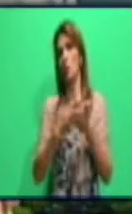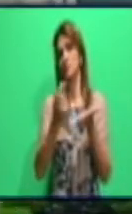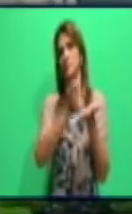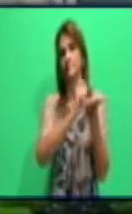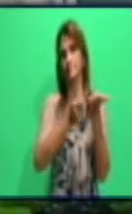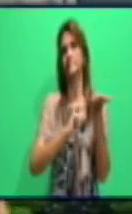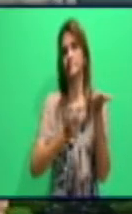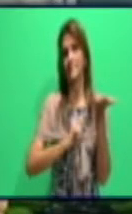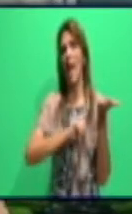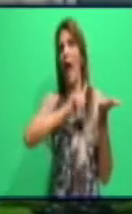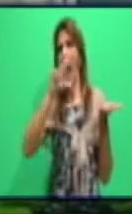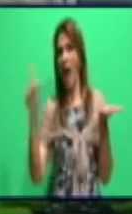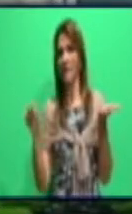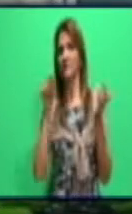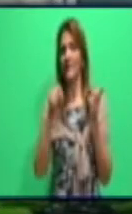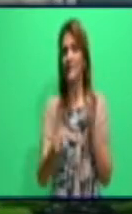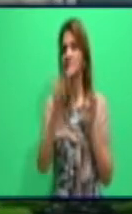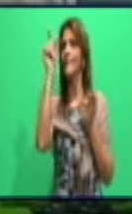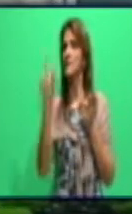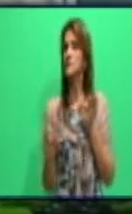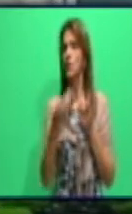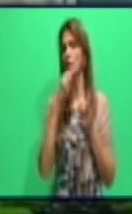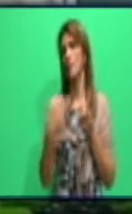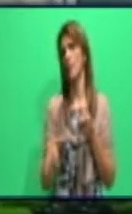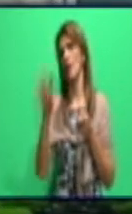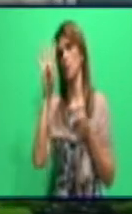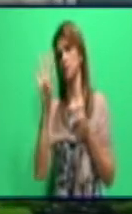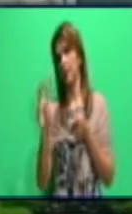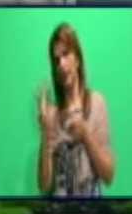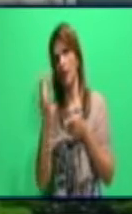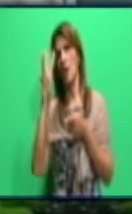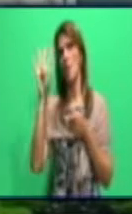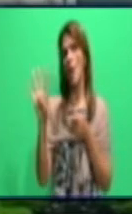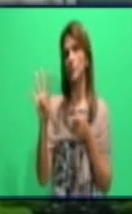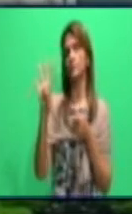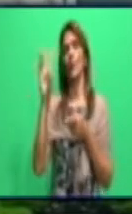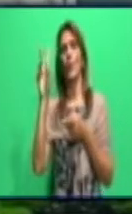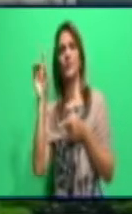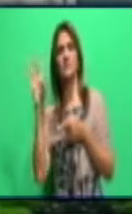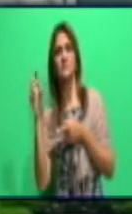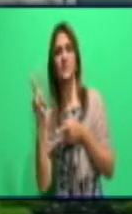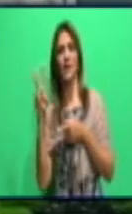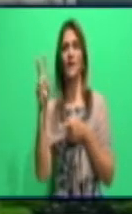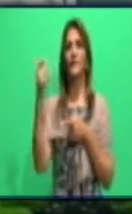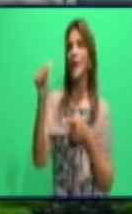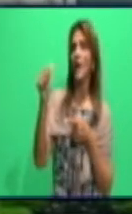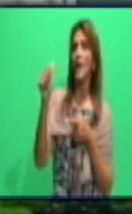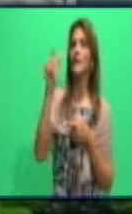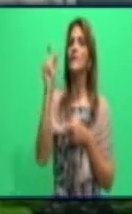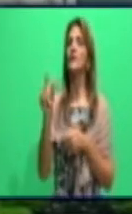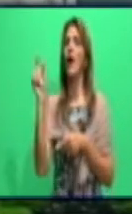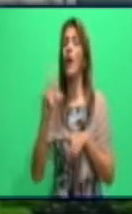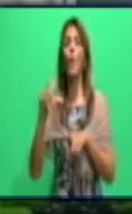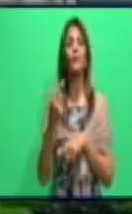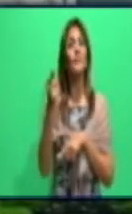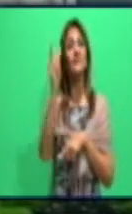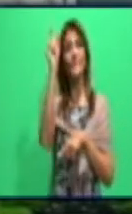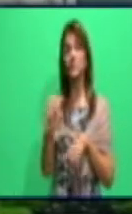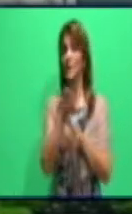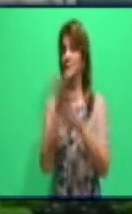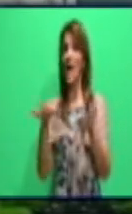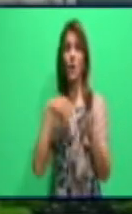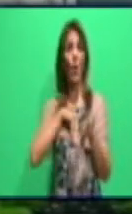ser a los 3, a los 4, a los 10, a los 15 o a los 20 días, cuando ese paciente ya no tenga